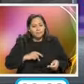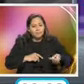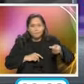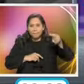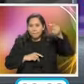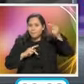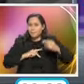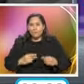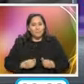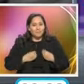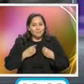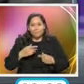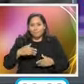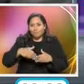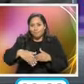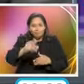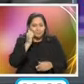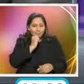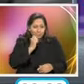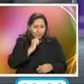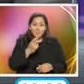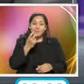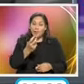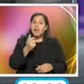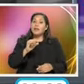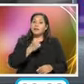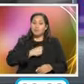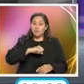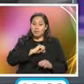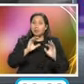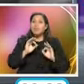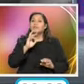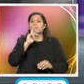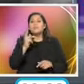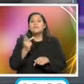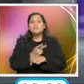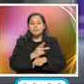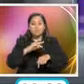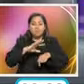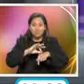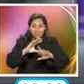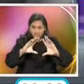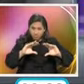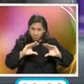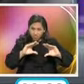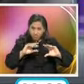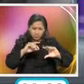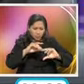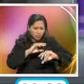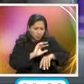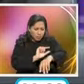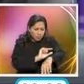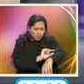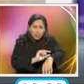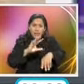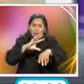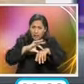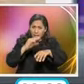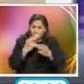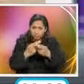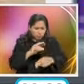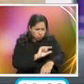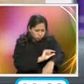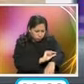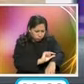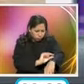Y además eso es igual a salud, ¿no? Totalmente. Entonces, ¿qué pasa con esto del músculo? Si nosotros formamos músculo y hacemos